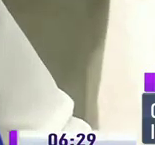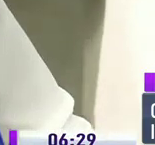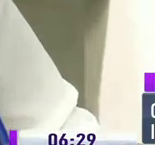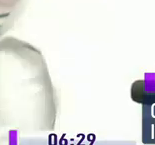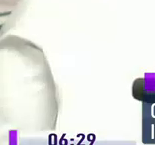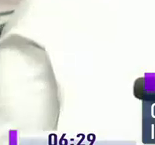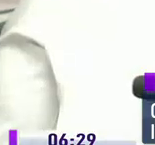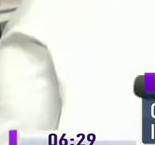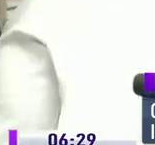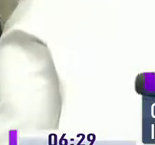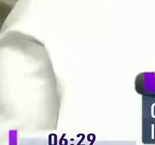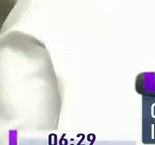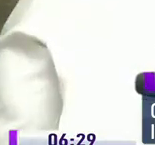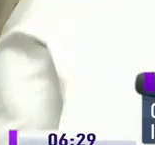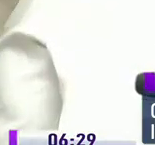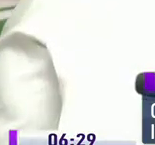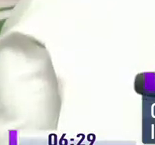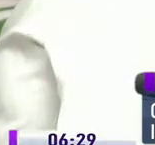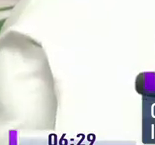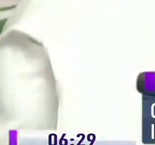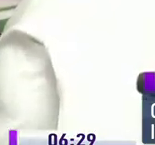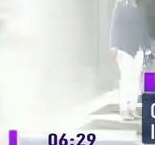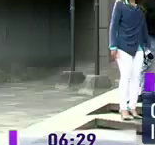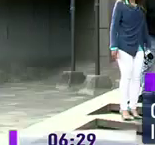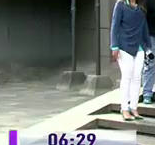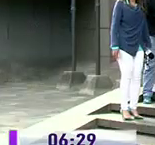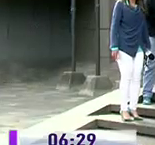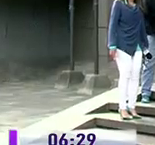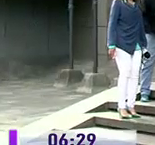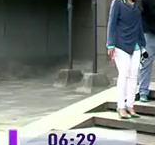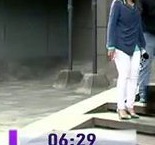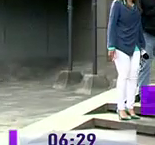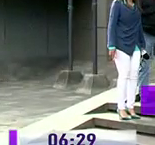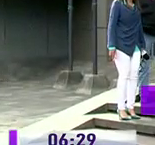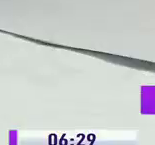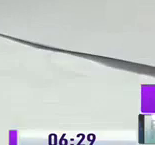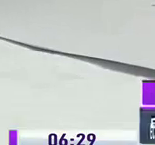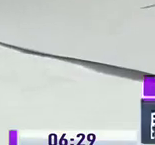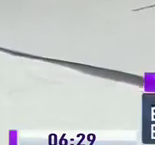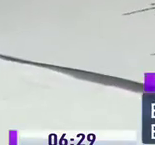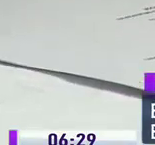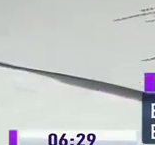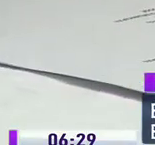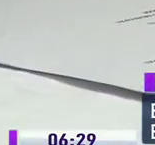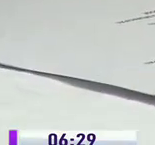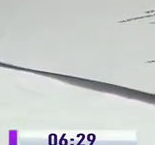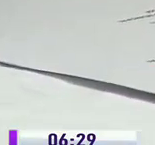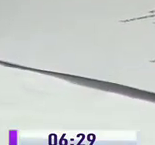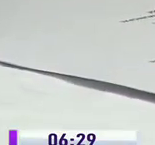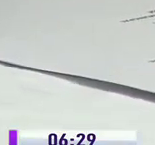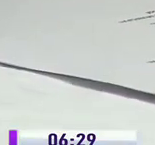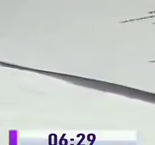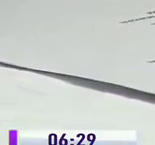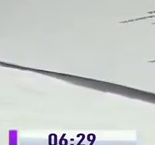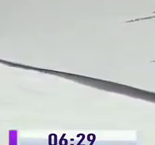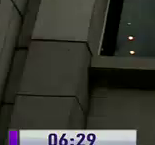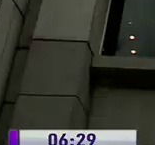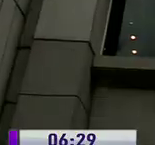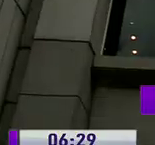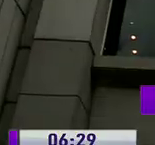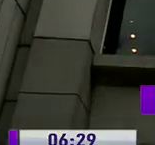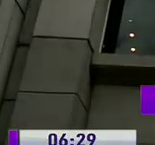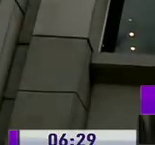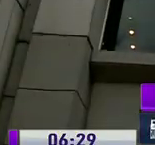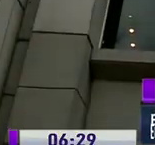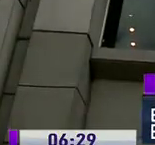jueces de la Corte Constitucional. Además, el expresidente de la República, Rafael Correa, deberá rendir su versión desde Bélgica este